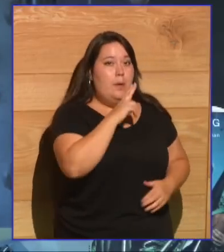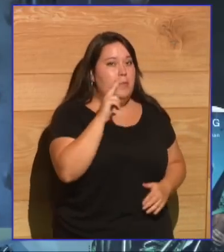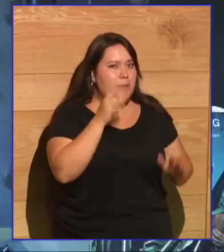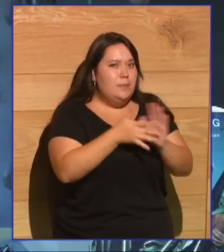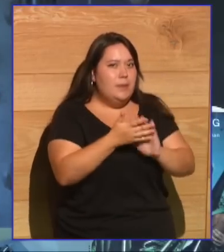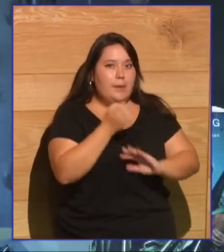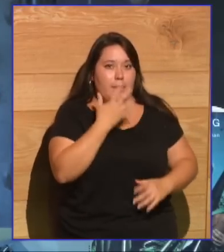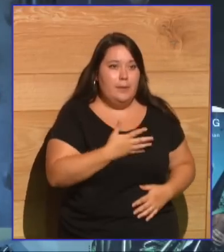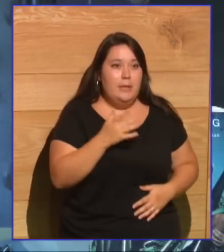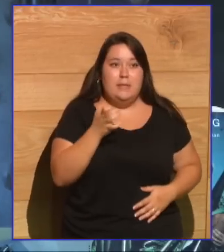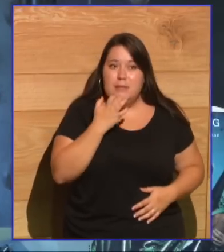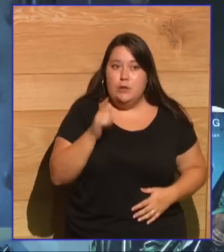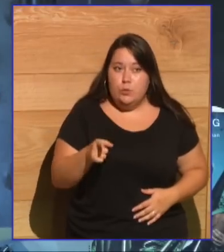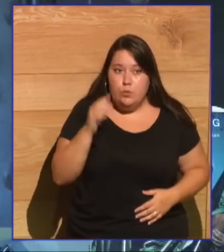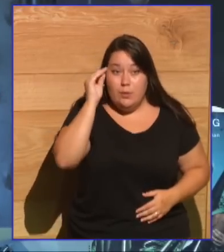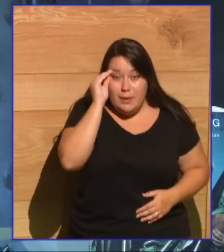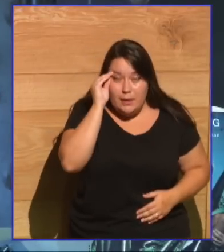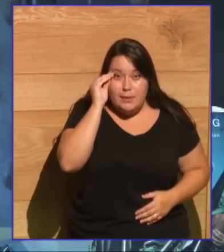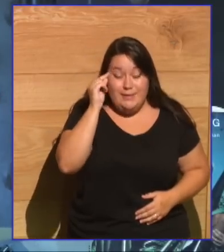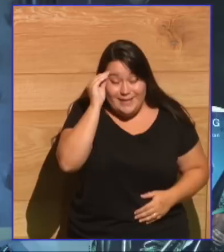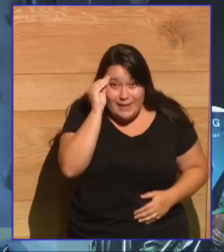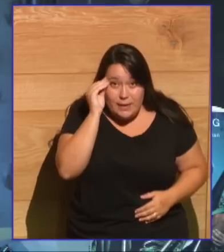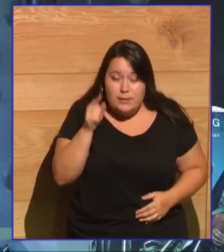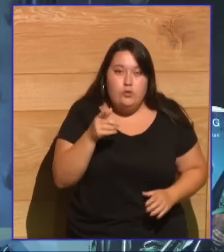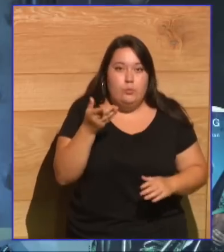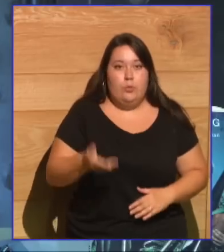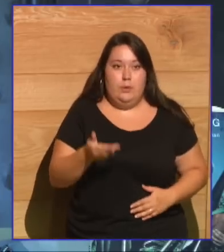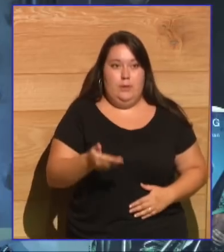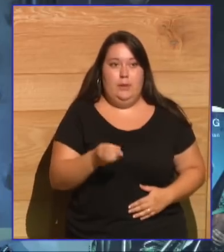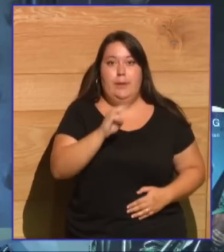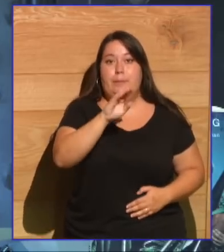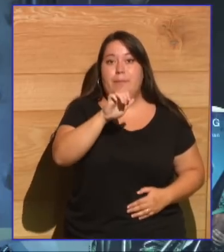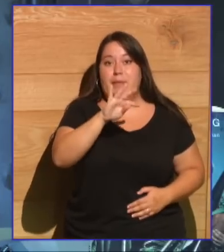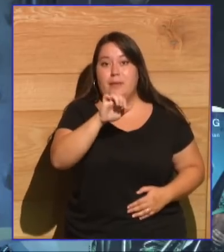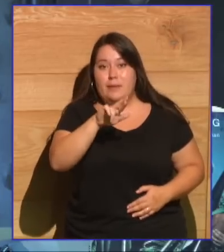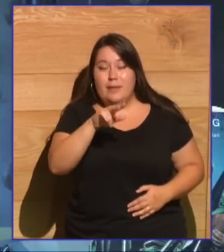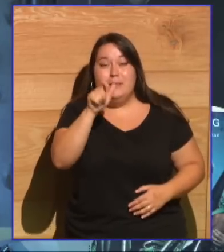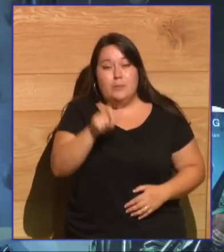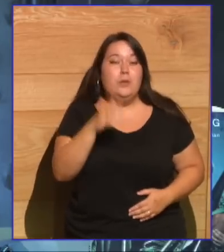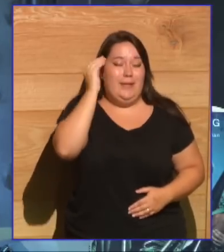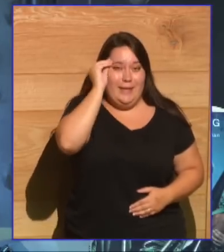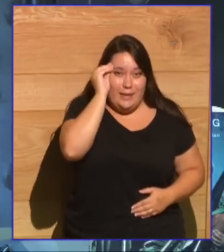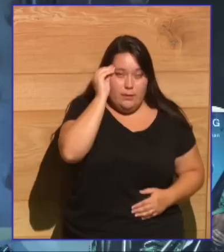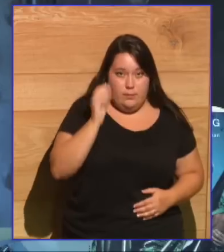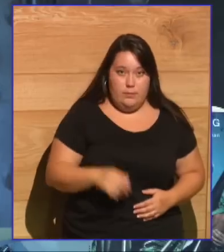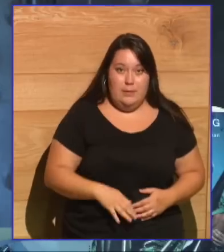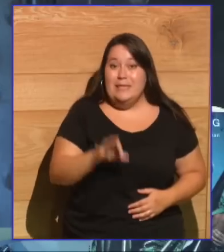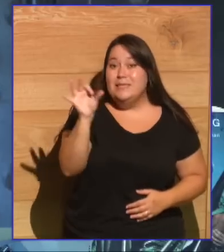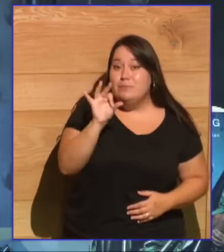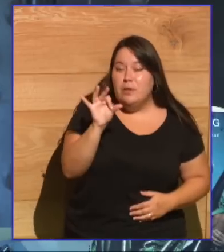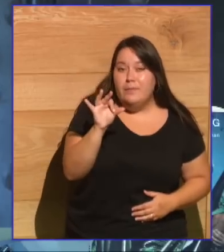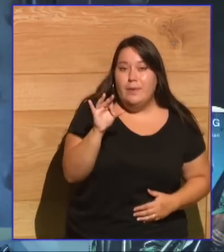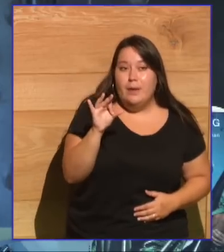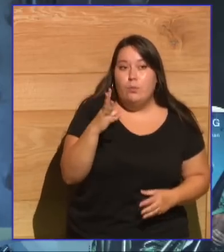crees no iremos a parar a volar y que creer pues peter coyote es el que cree digamos que y además exprimer es muchas cosas